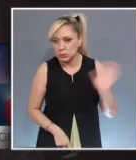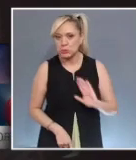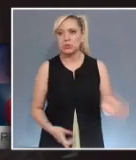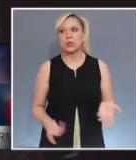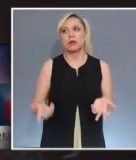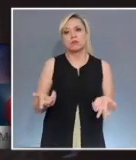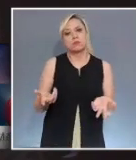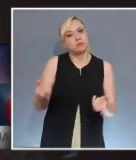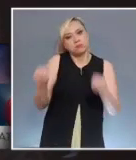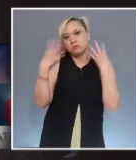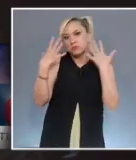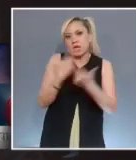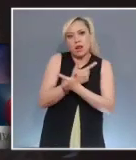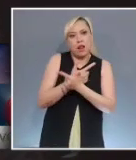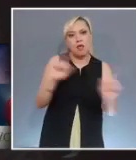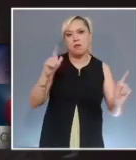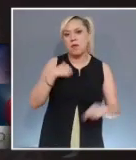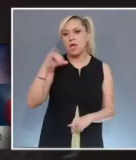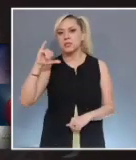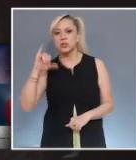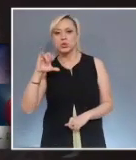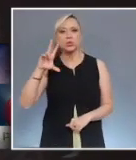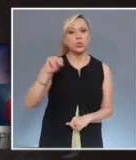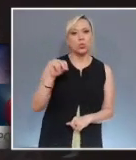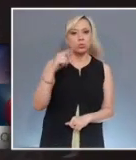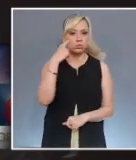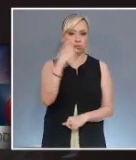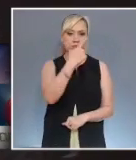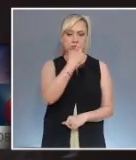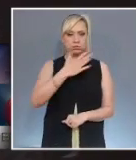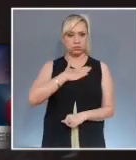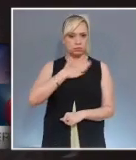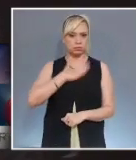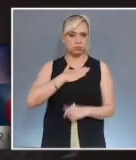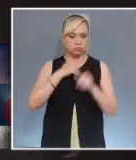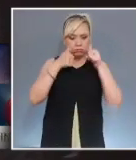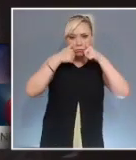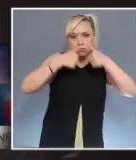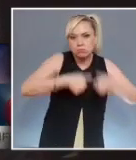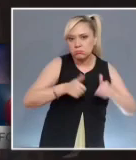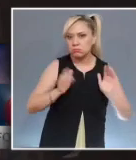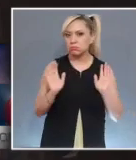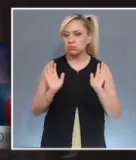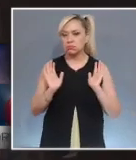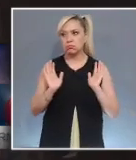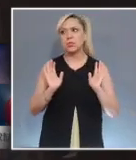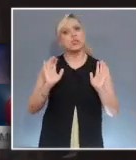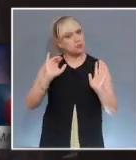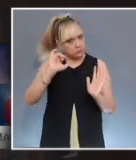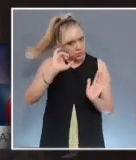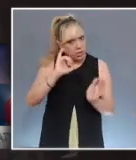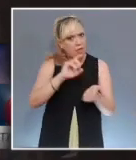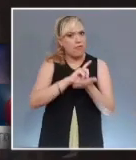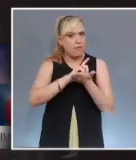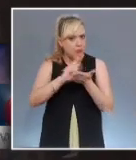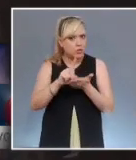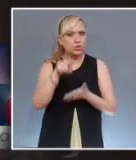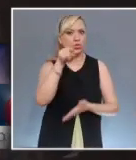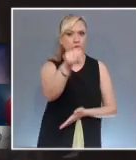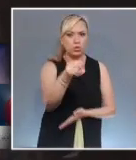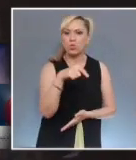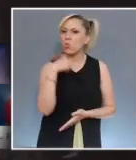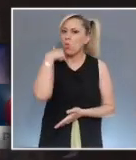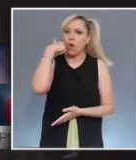implica el derecho a la libre formación de tu conciencia incluye la libertad para expresar y